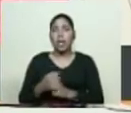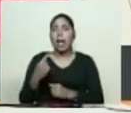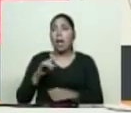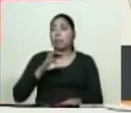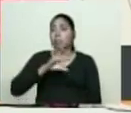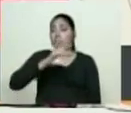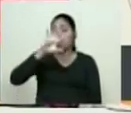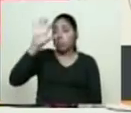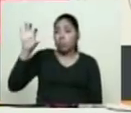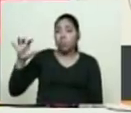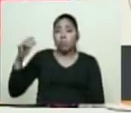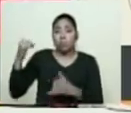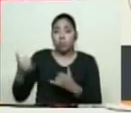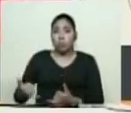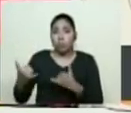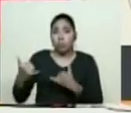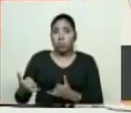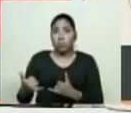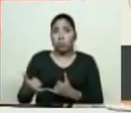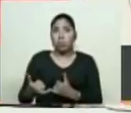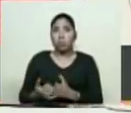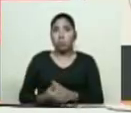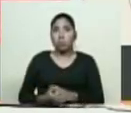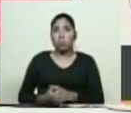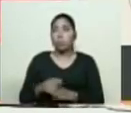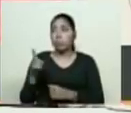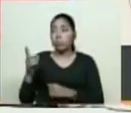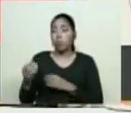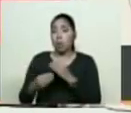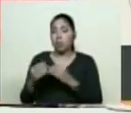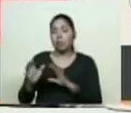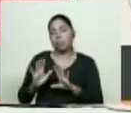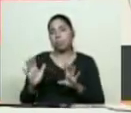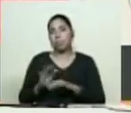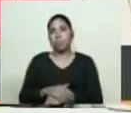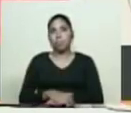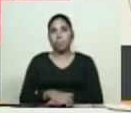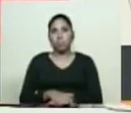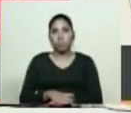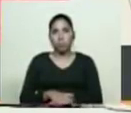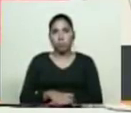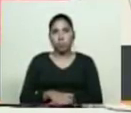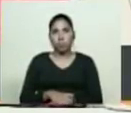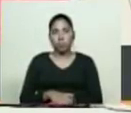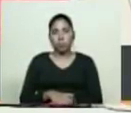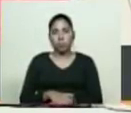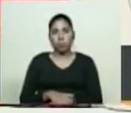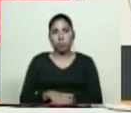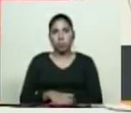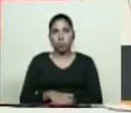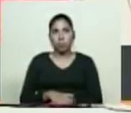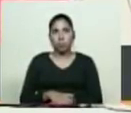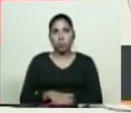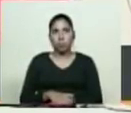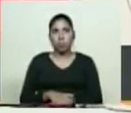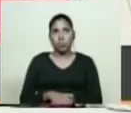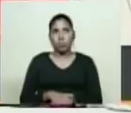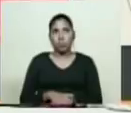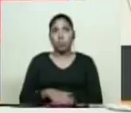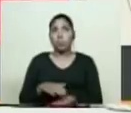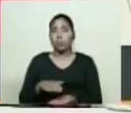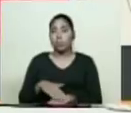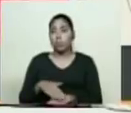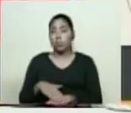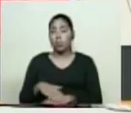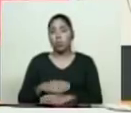países en este momento que no están de acuerdo con eso que están haciendo ahí en Perú, de negarle el derecho a la